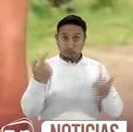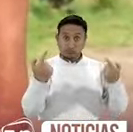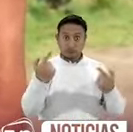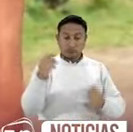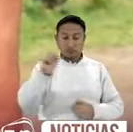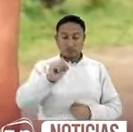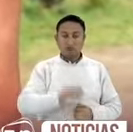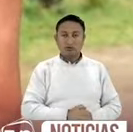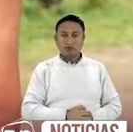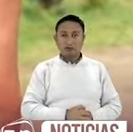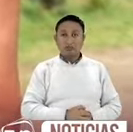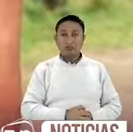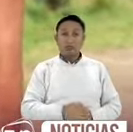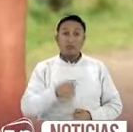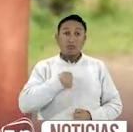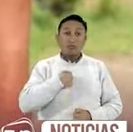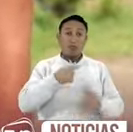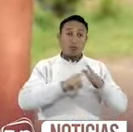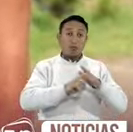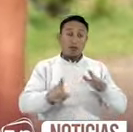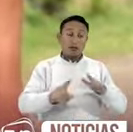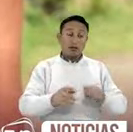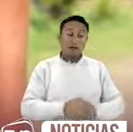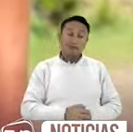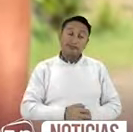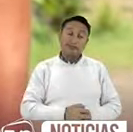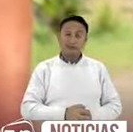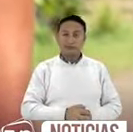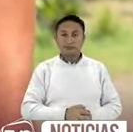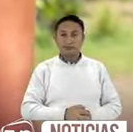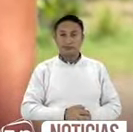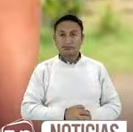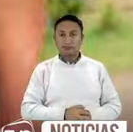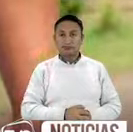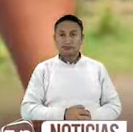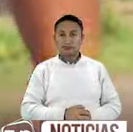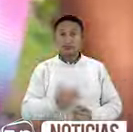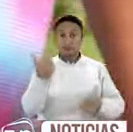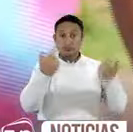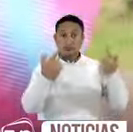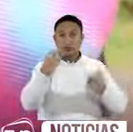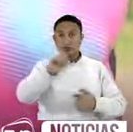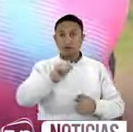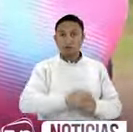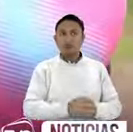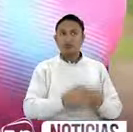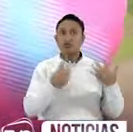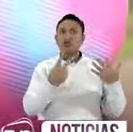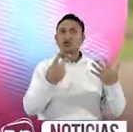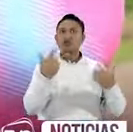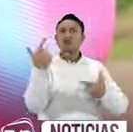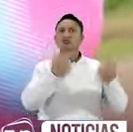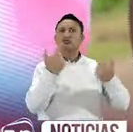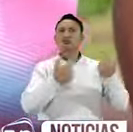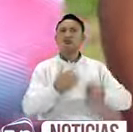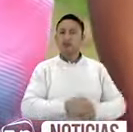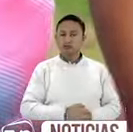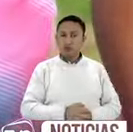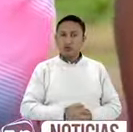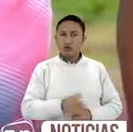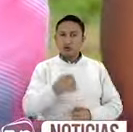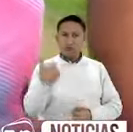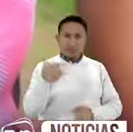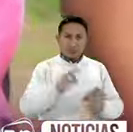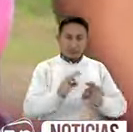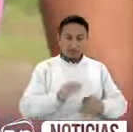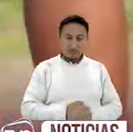nomás. Pensábamos escapar porque yo dije los mataron, nada más. ¿Hicieron disparos? Sí, como 7 tiros. ¿Qué es? ¿No cargan